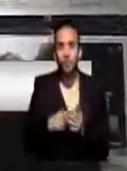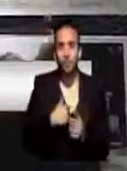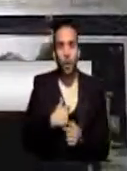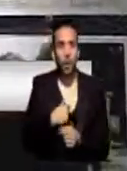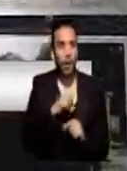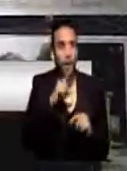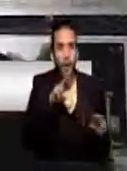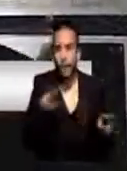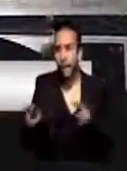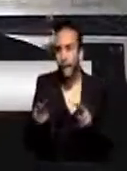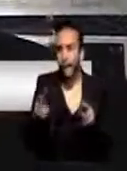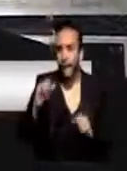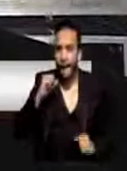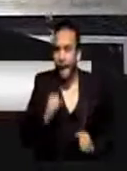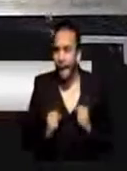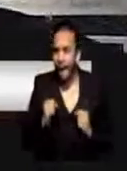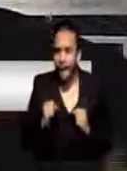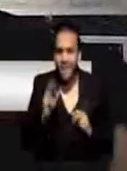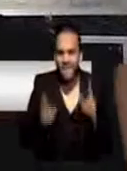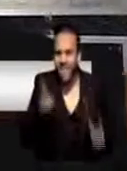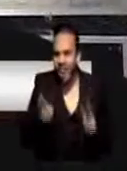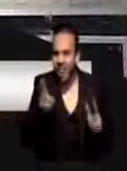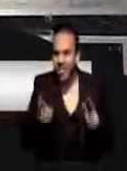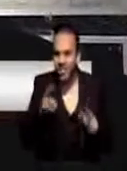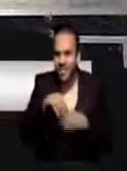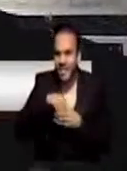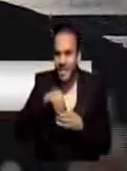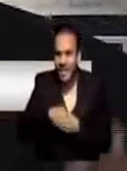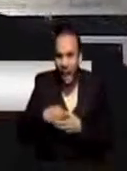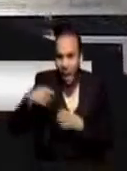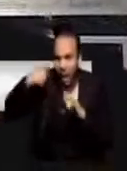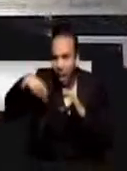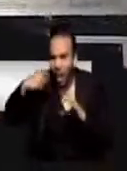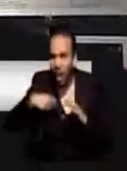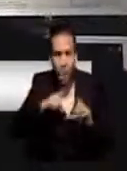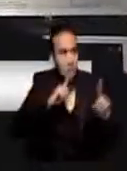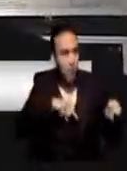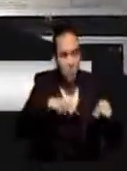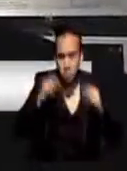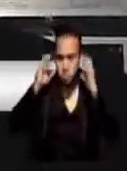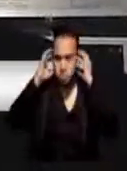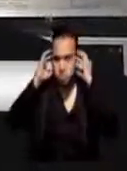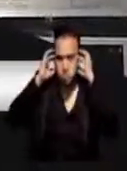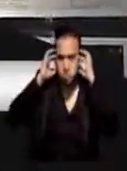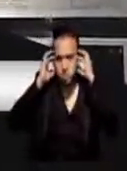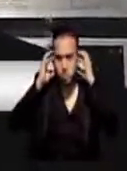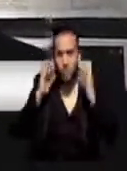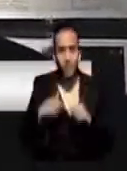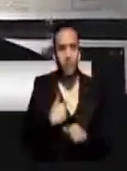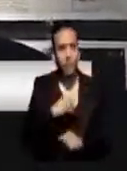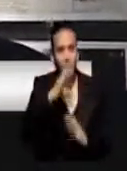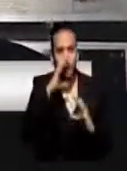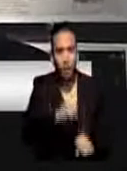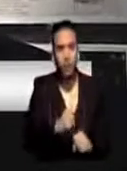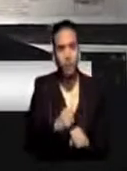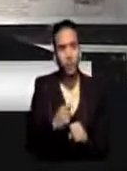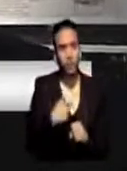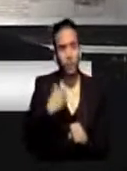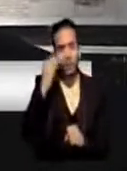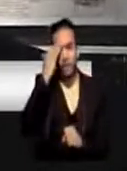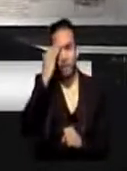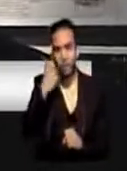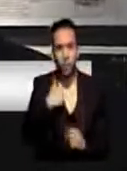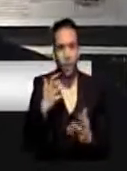había dentro de ese programa. Y de eso me enamoré, de eso verdaderamente me enamoré. Y entonces ya yo sabía que yo quería